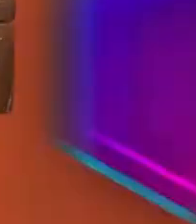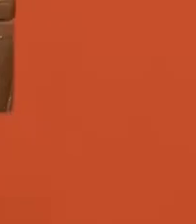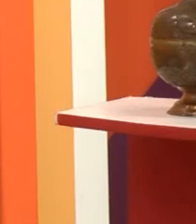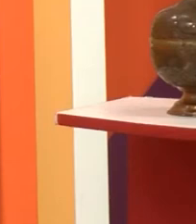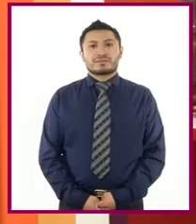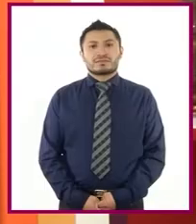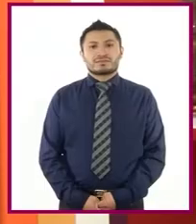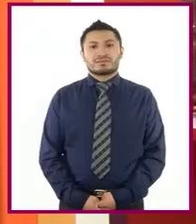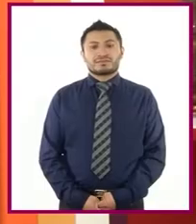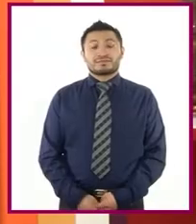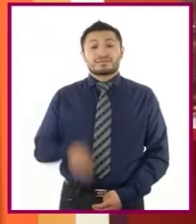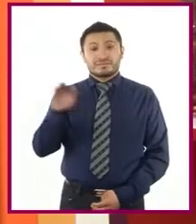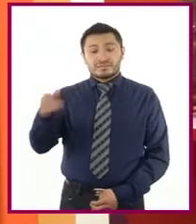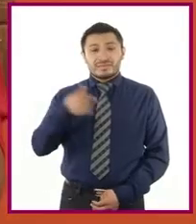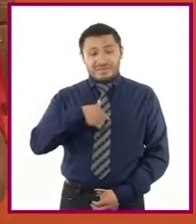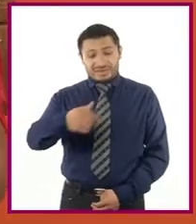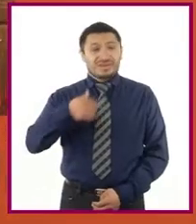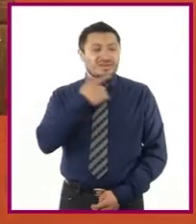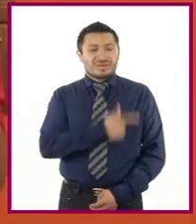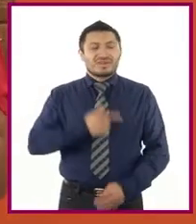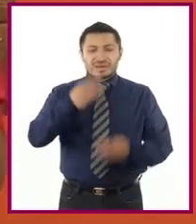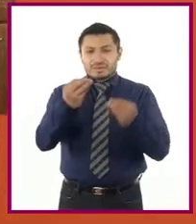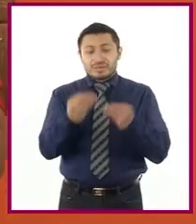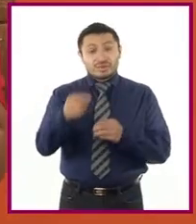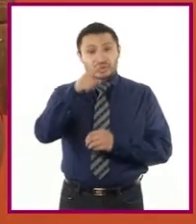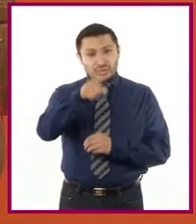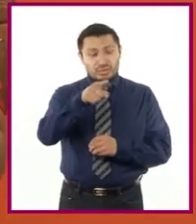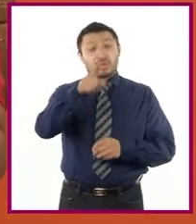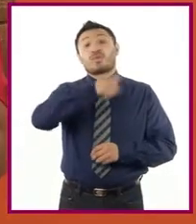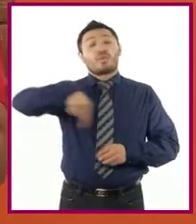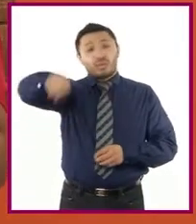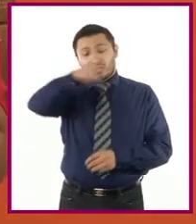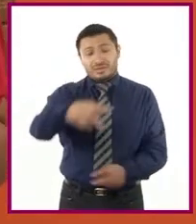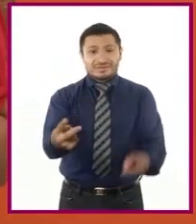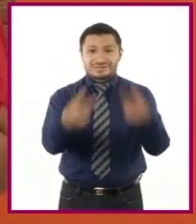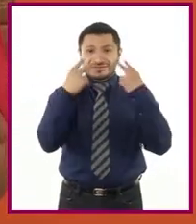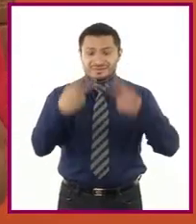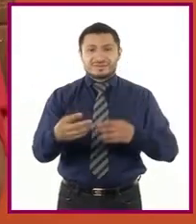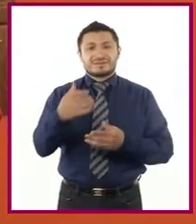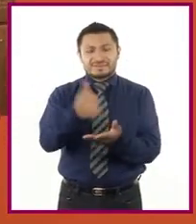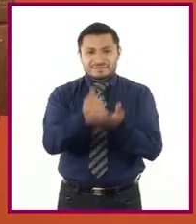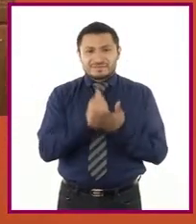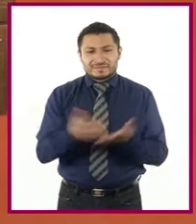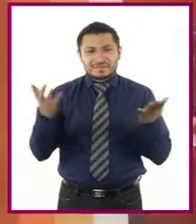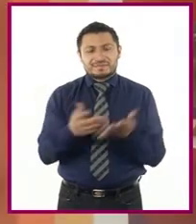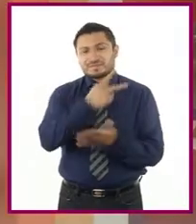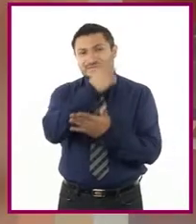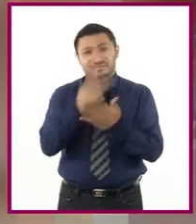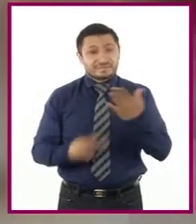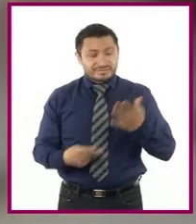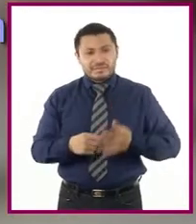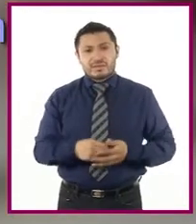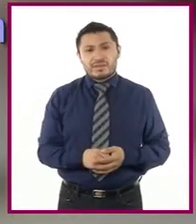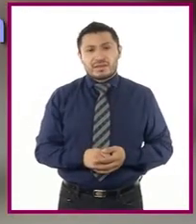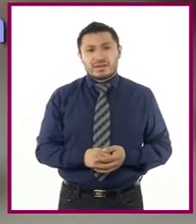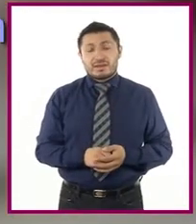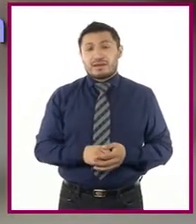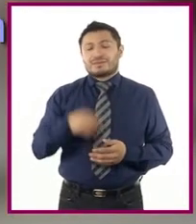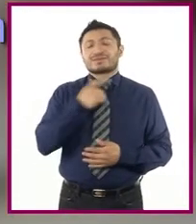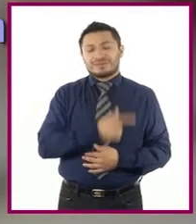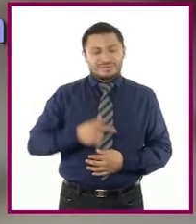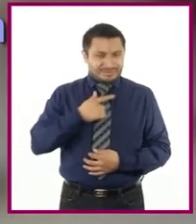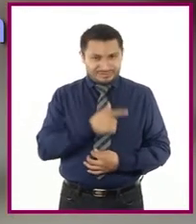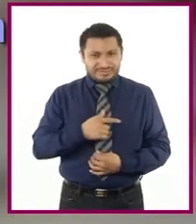Diana, me gustaría mucho que tú y ustedes que nos ven en casa me ayuden a hacer la planeación. Será un